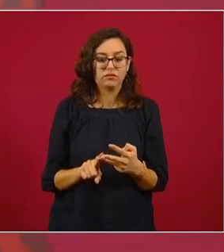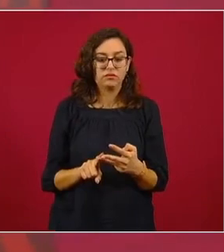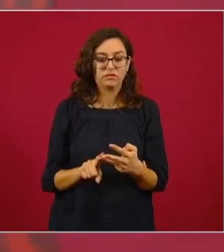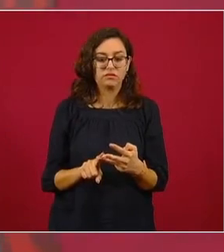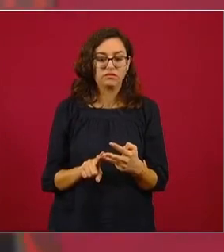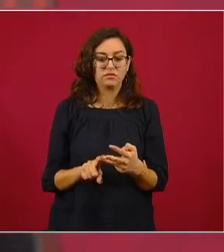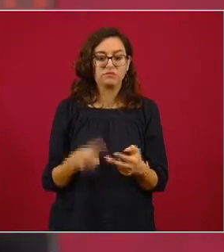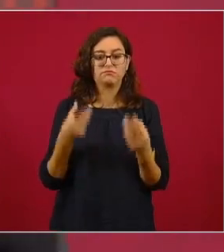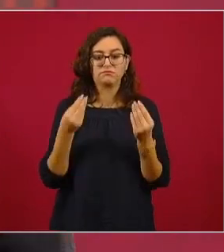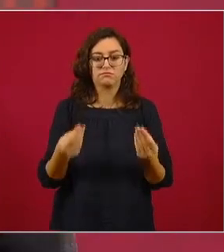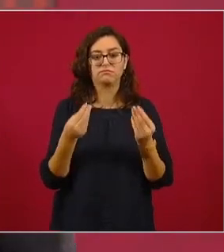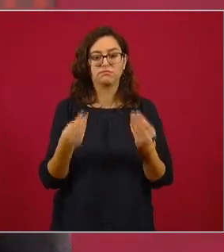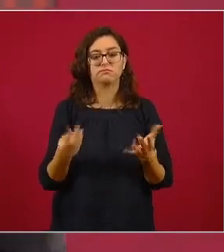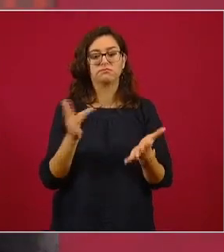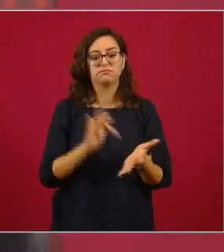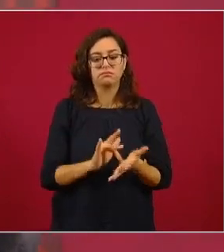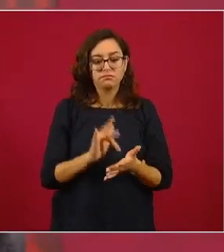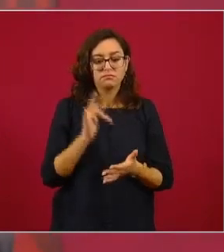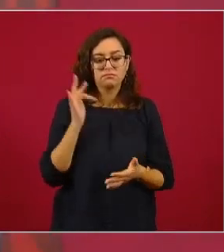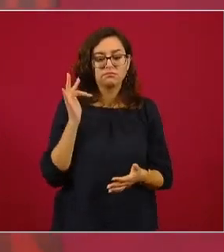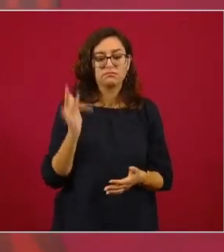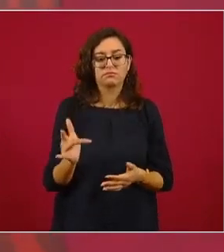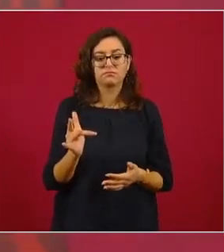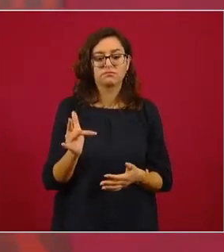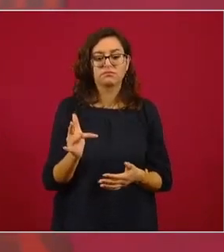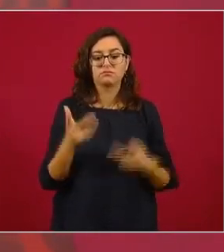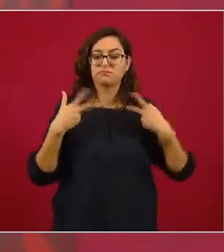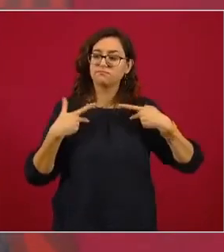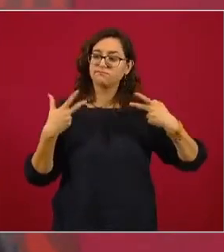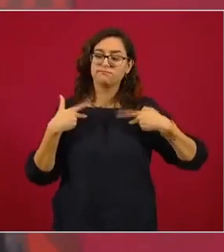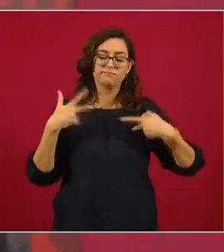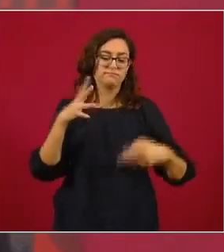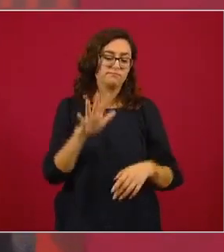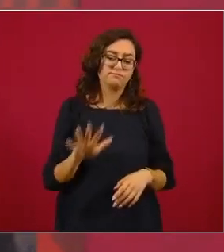Muchas gracias al pueblo